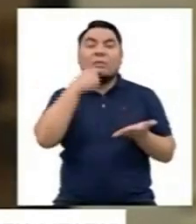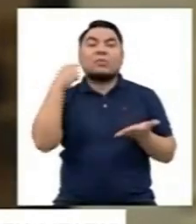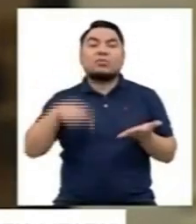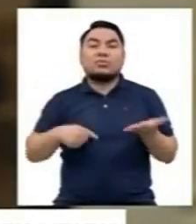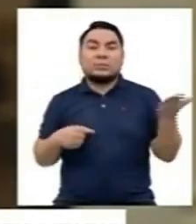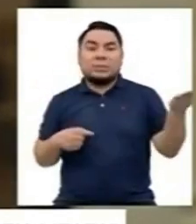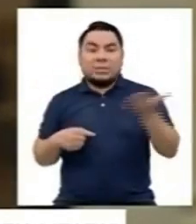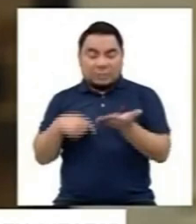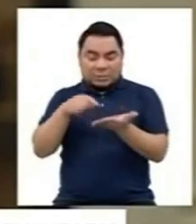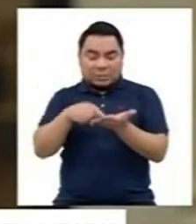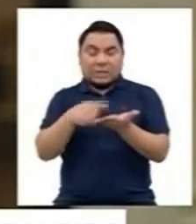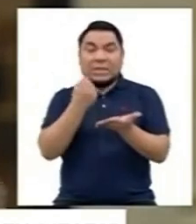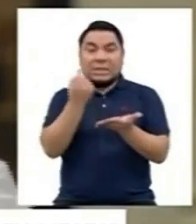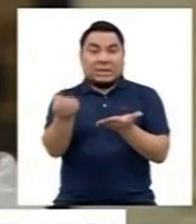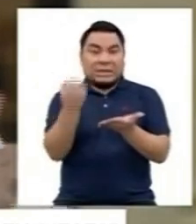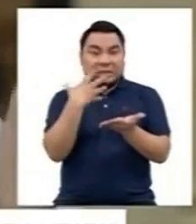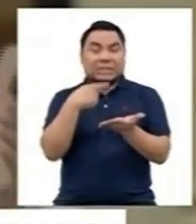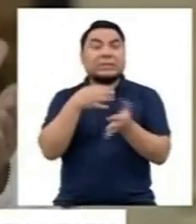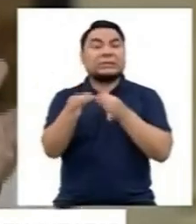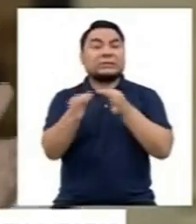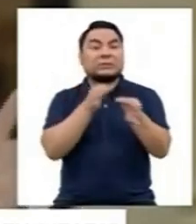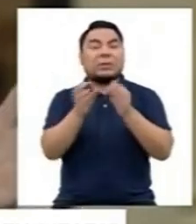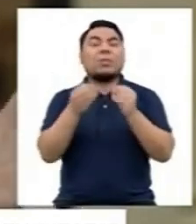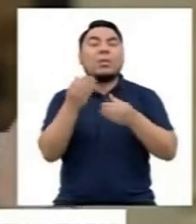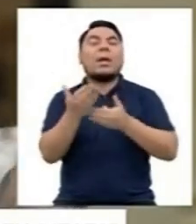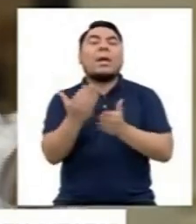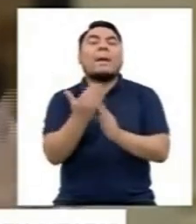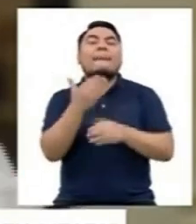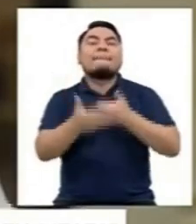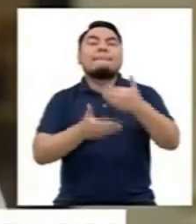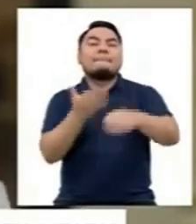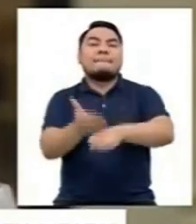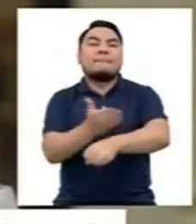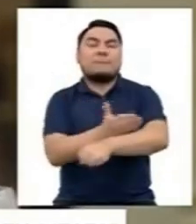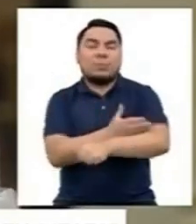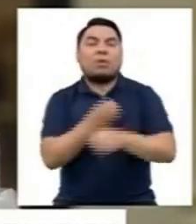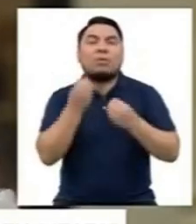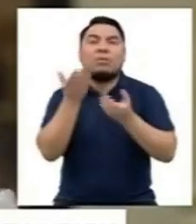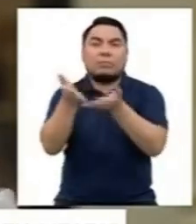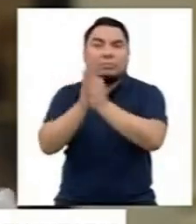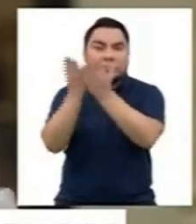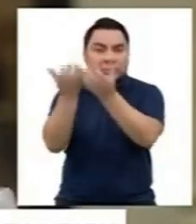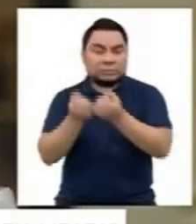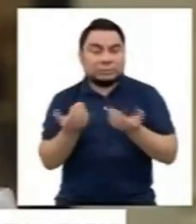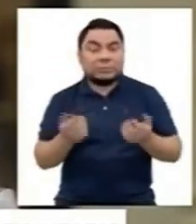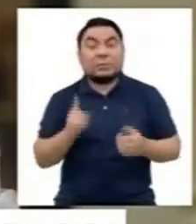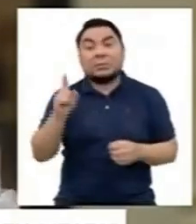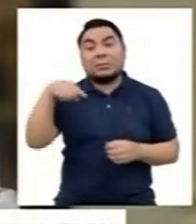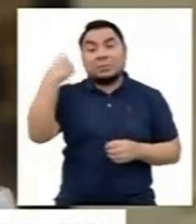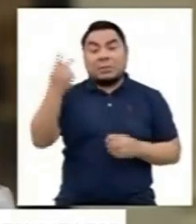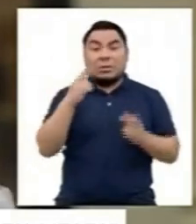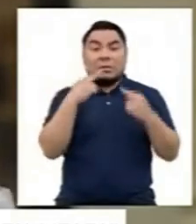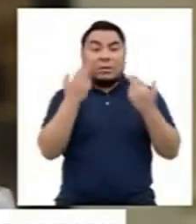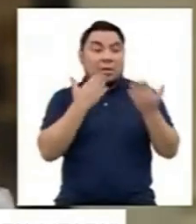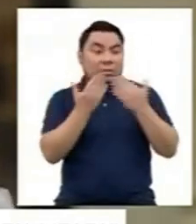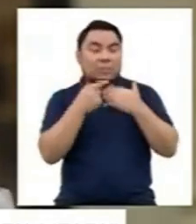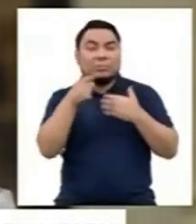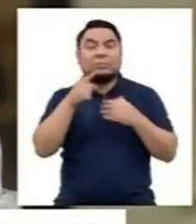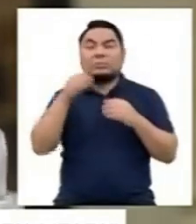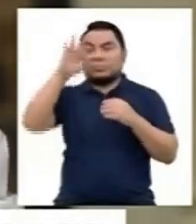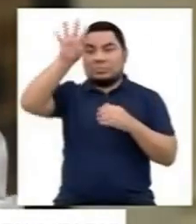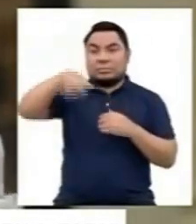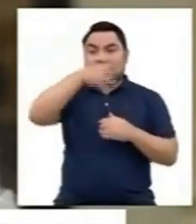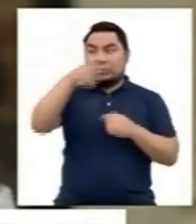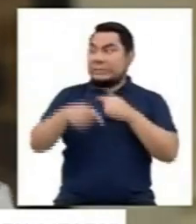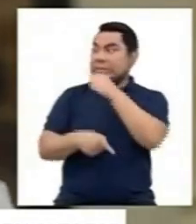lamentable. Segundo, hemos tenido una gran cantidad de robos, no solamente por parte de municipalidades. En la prensa hemos visto cantidad de